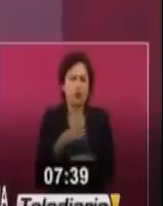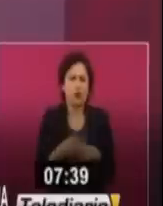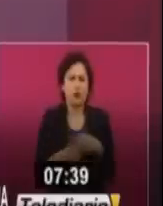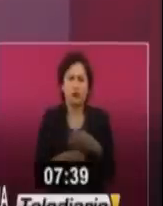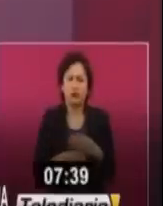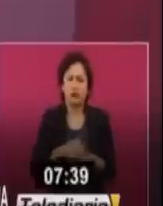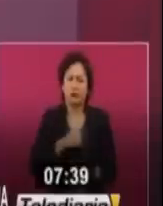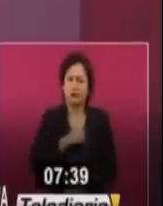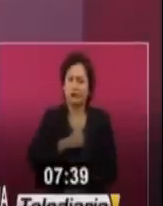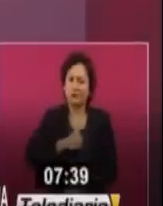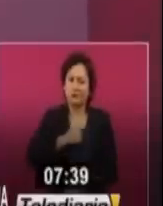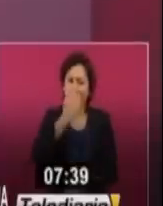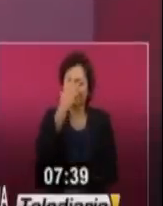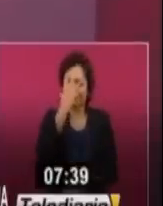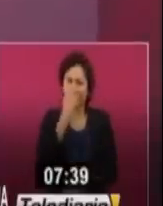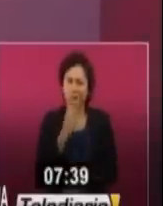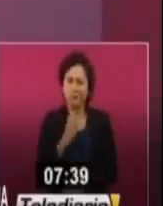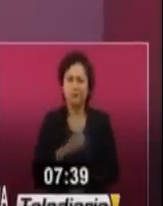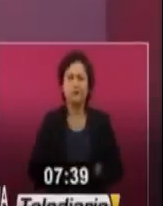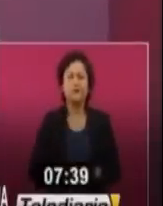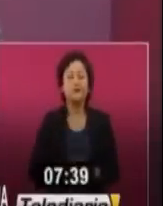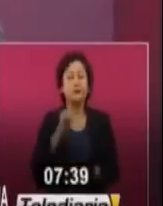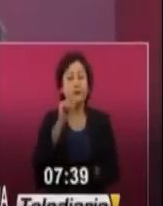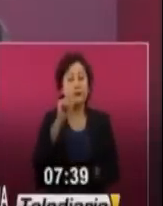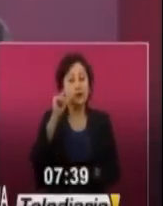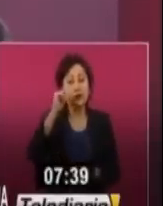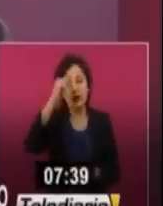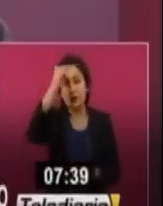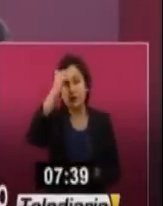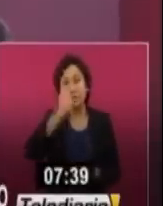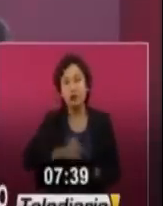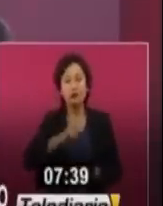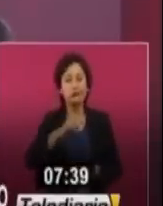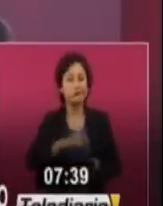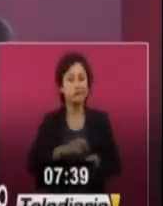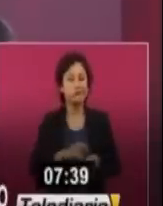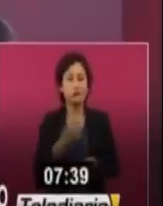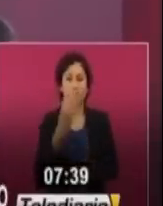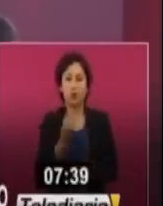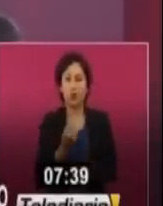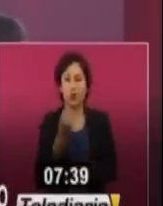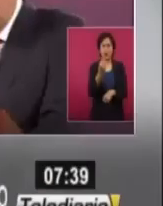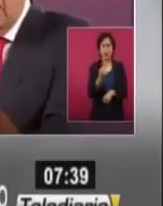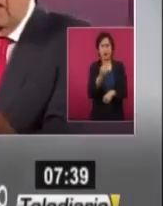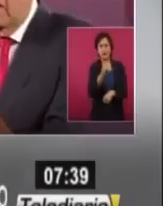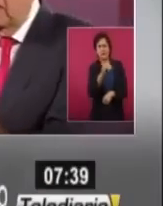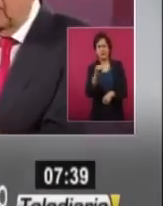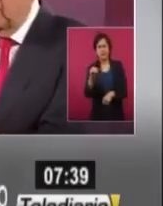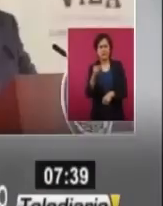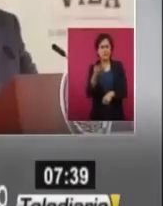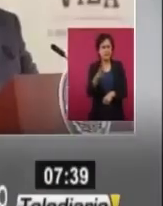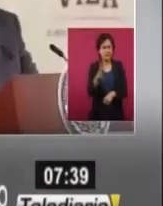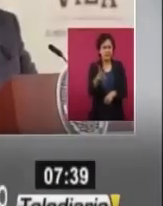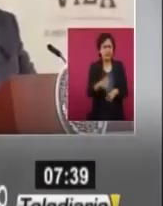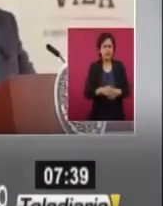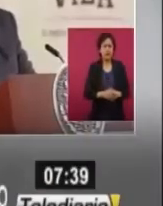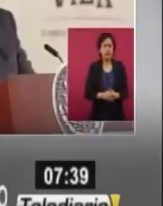Anoche, como a las 9:30 de la noche, se